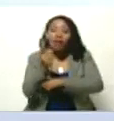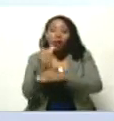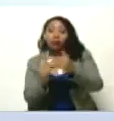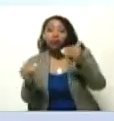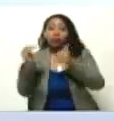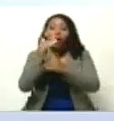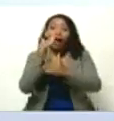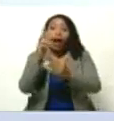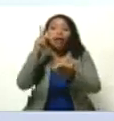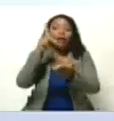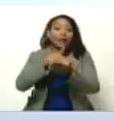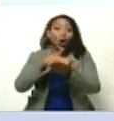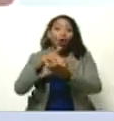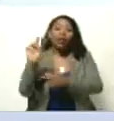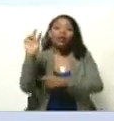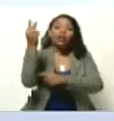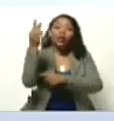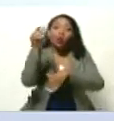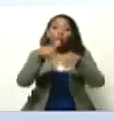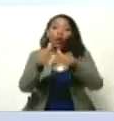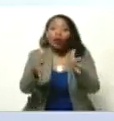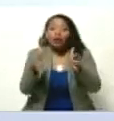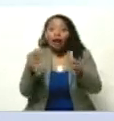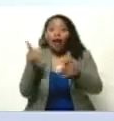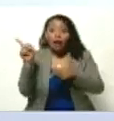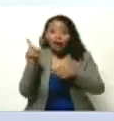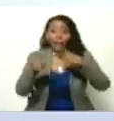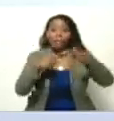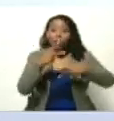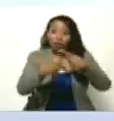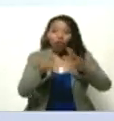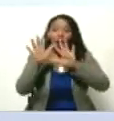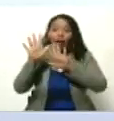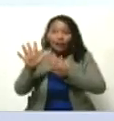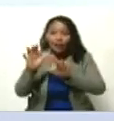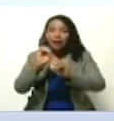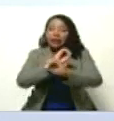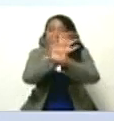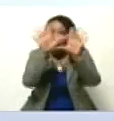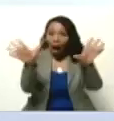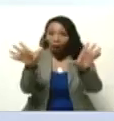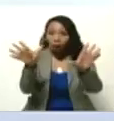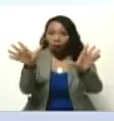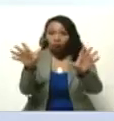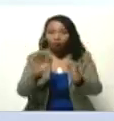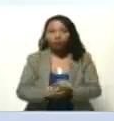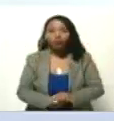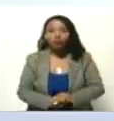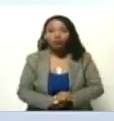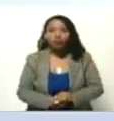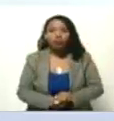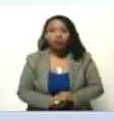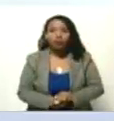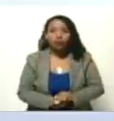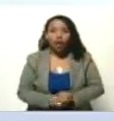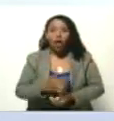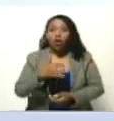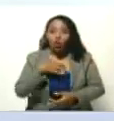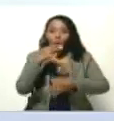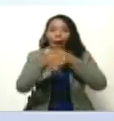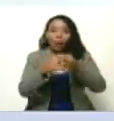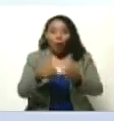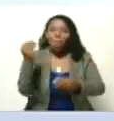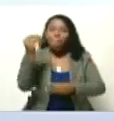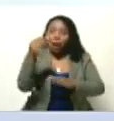llegó de segundo en la elección. Es un proceso muy... transparente, pues. Me explico, voy más a